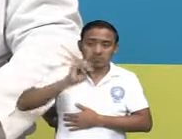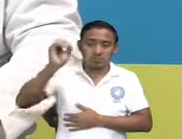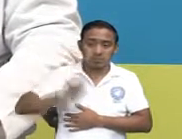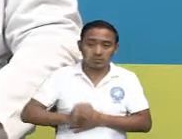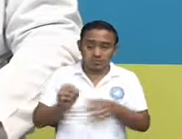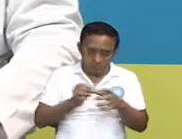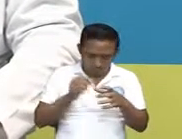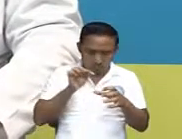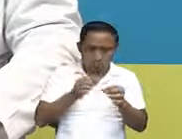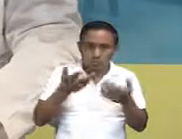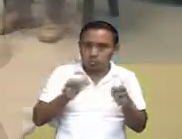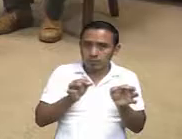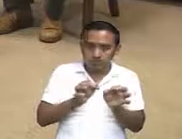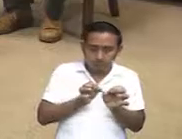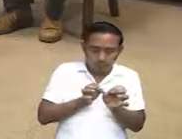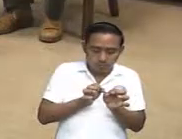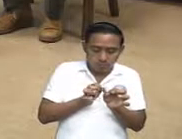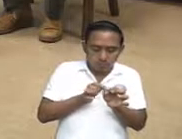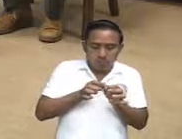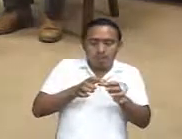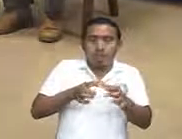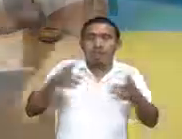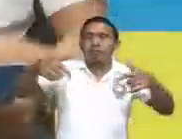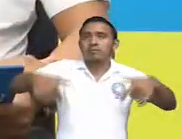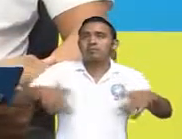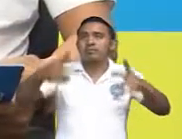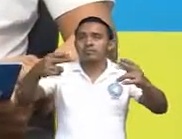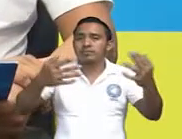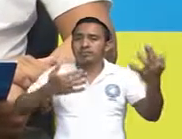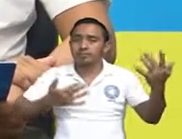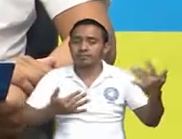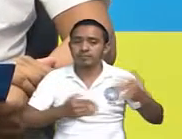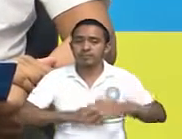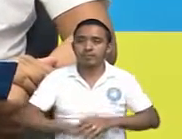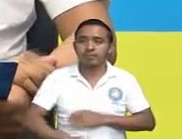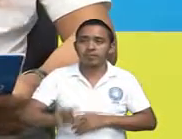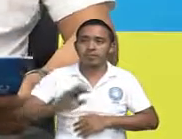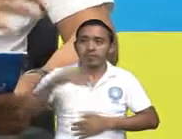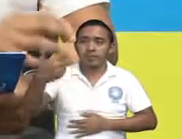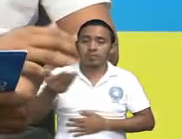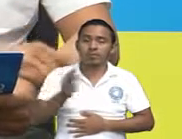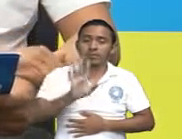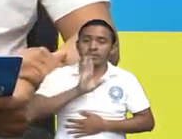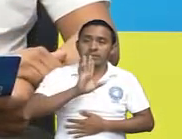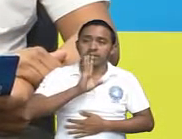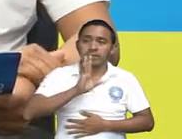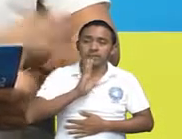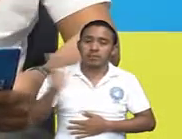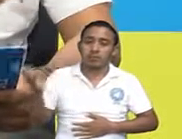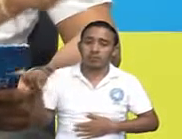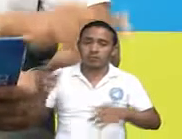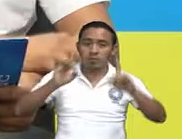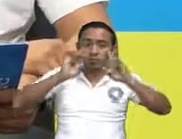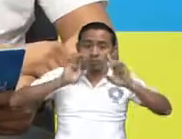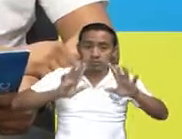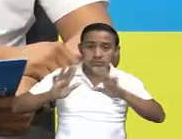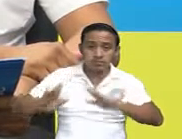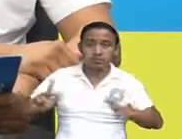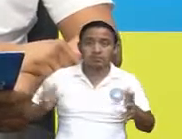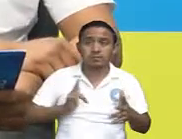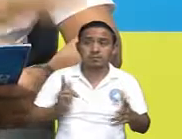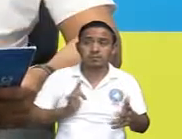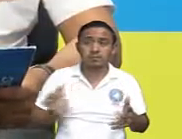del diámetro pues, de la luz esofágica. ¿Sí? Ok, doctor, nos vamos a una pausa. Cuando regresemos, vamos a estar hablando del cuidado que debe